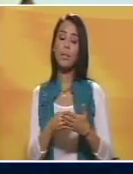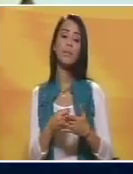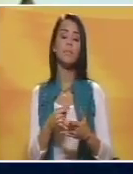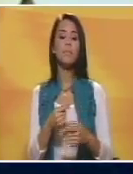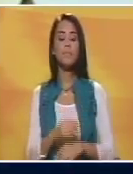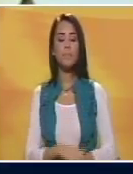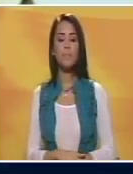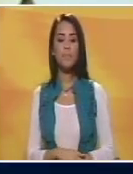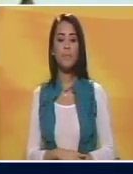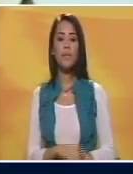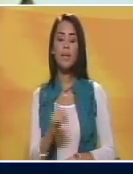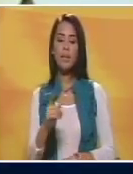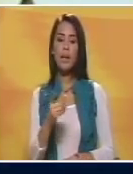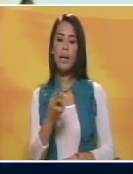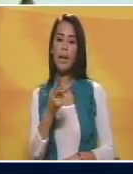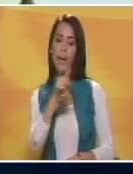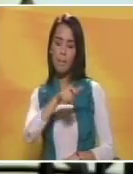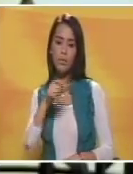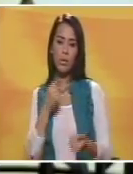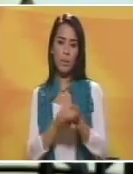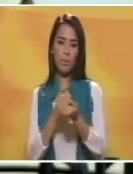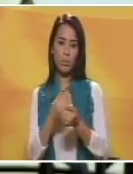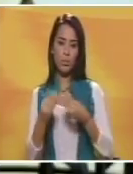cuentas bancarias de los implicados.